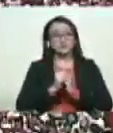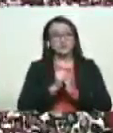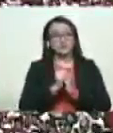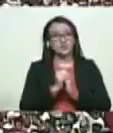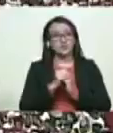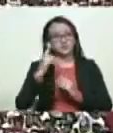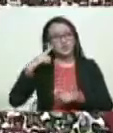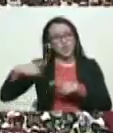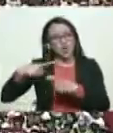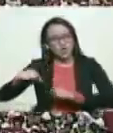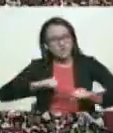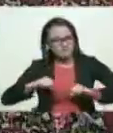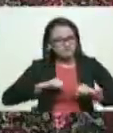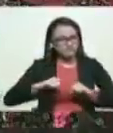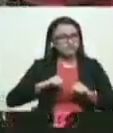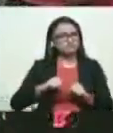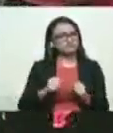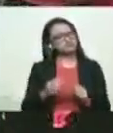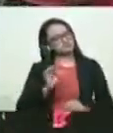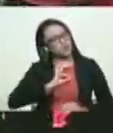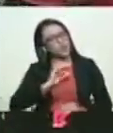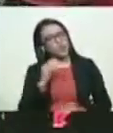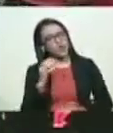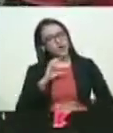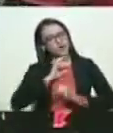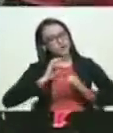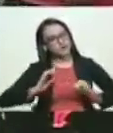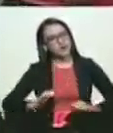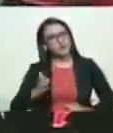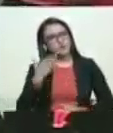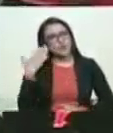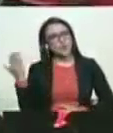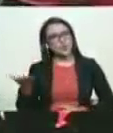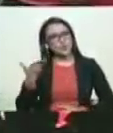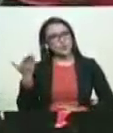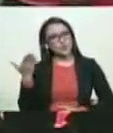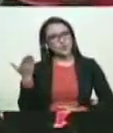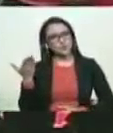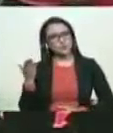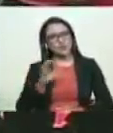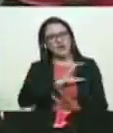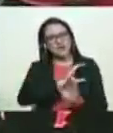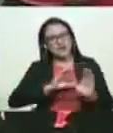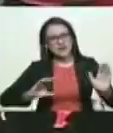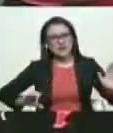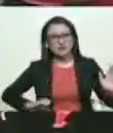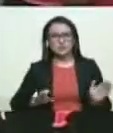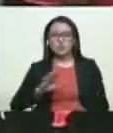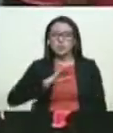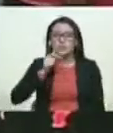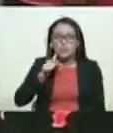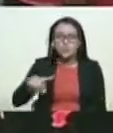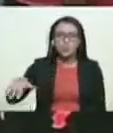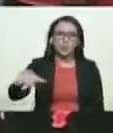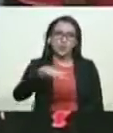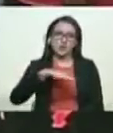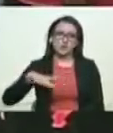diaria y me siento orgulloso de ser cristiano de cristo cristiano del pueblo